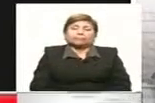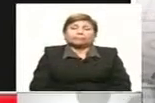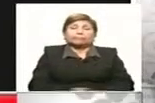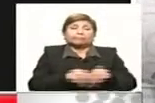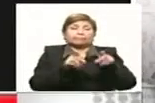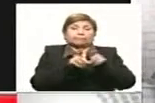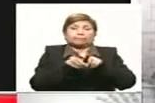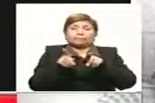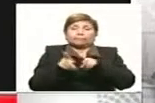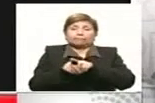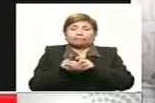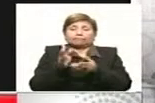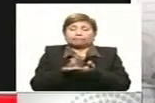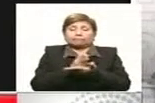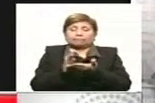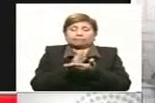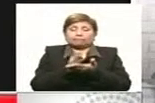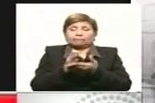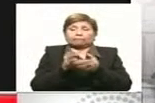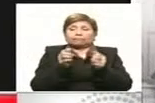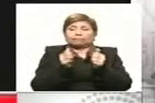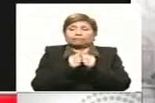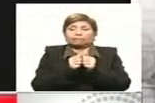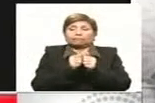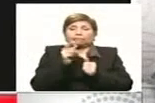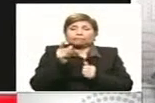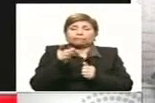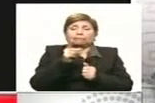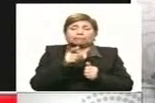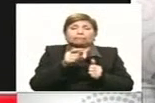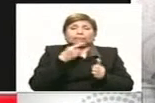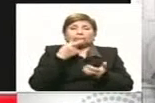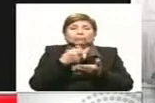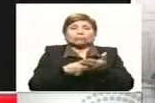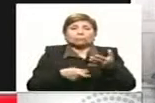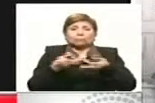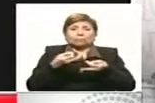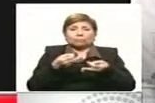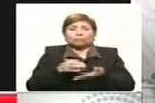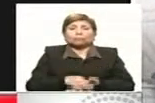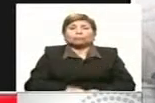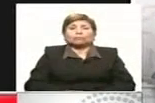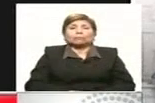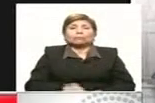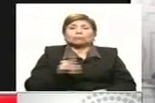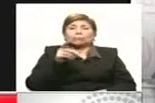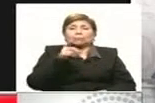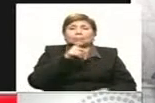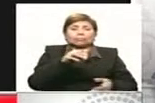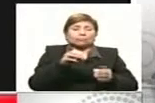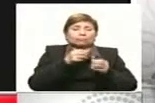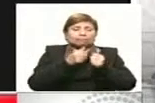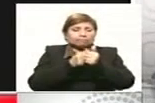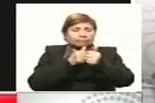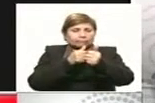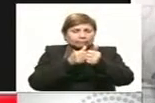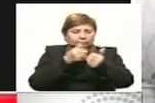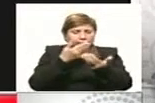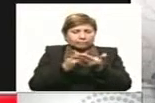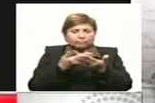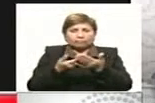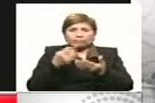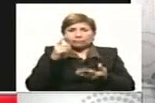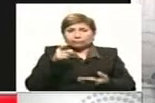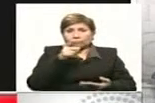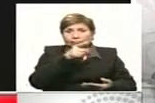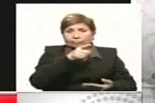También compartir con ustedes que de ese presupuesto, y eso ya es para que ustedes le hagan seguimiento, porque sé que cuando